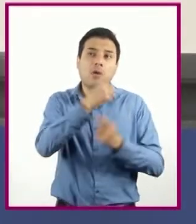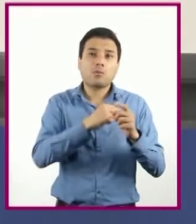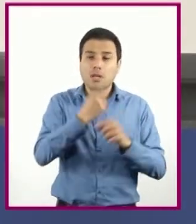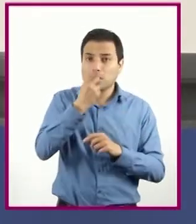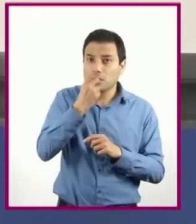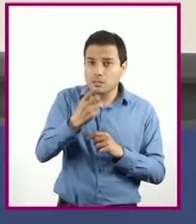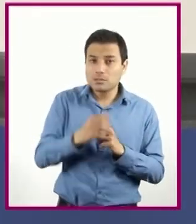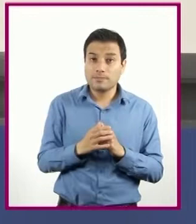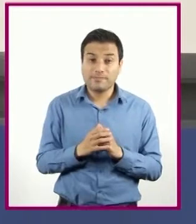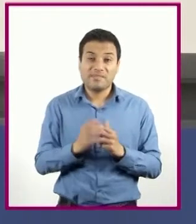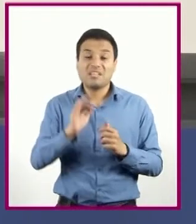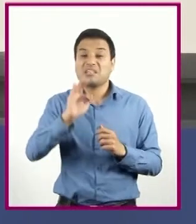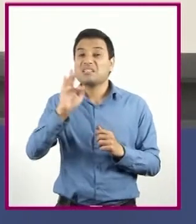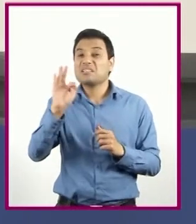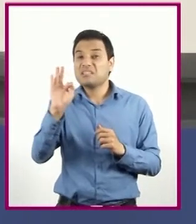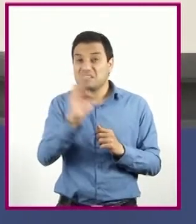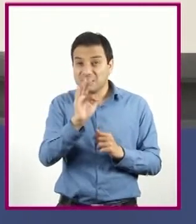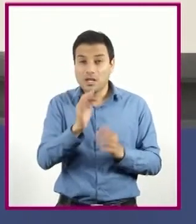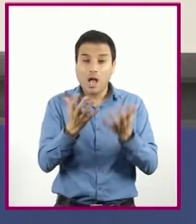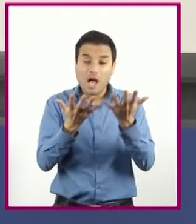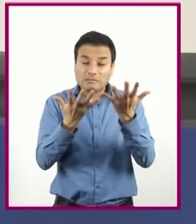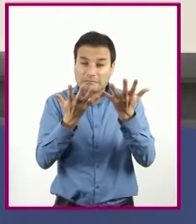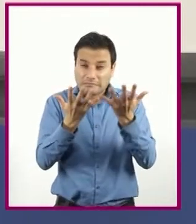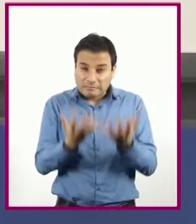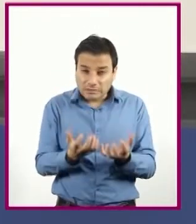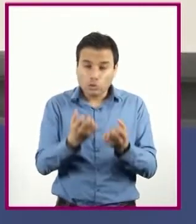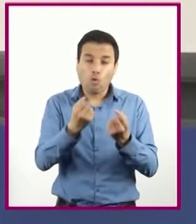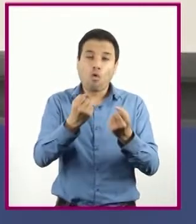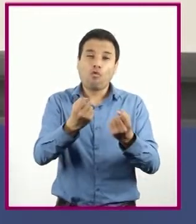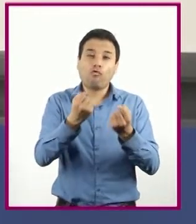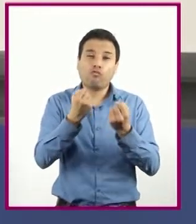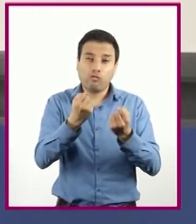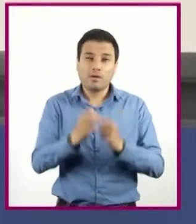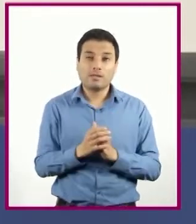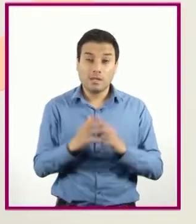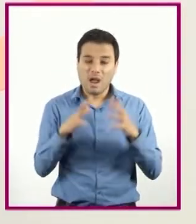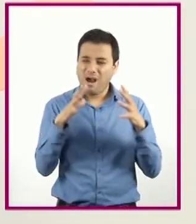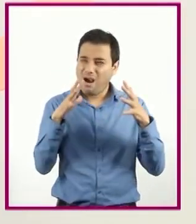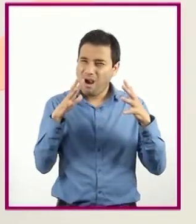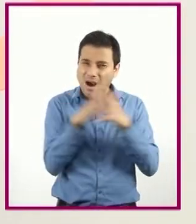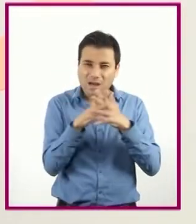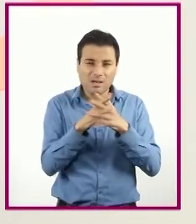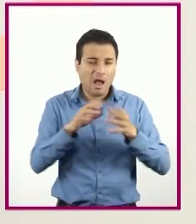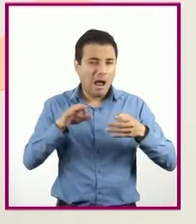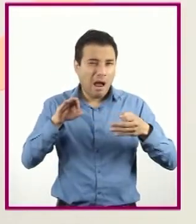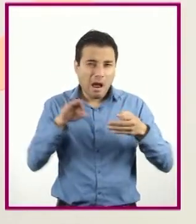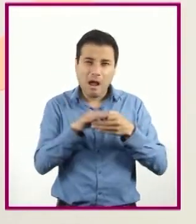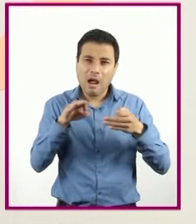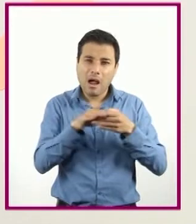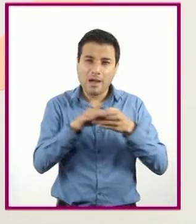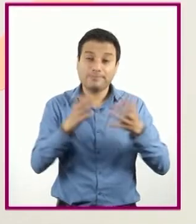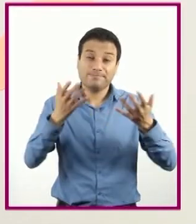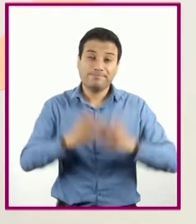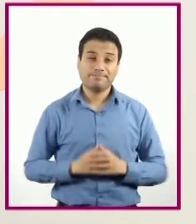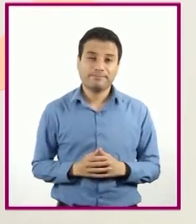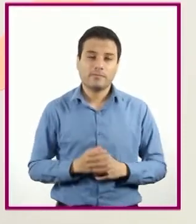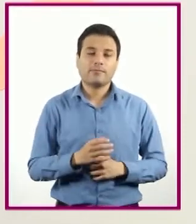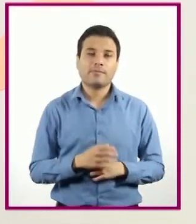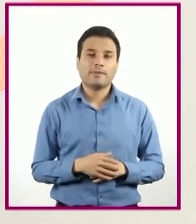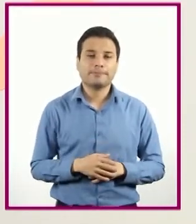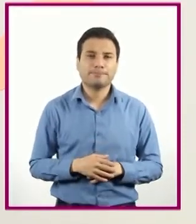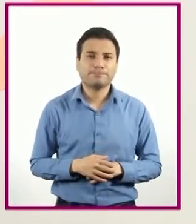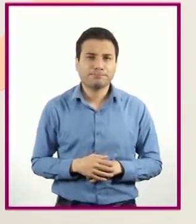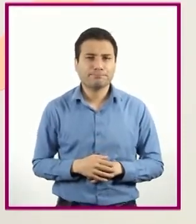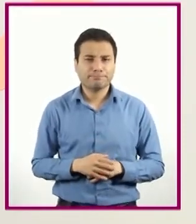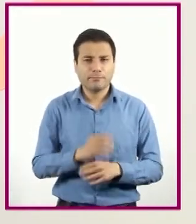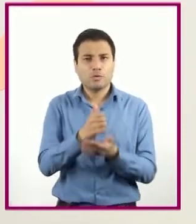experimentó un periodo de grandes sequías. La guerra se generalizó. A la par que florecieron ciudades